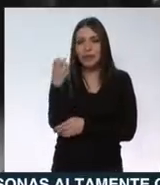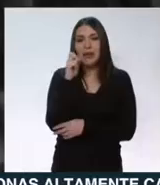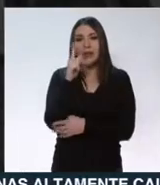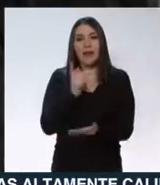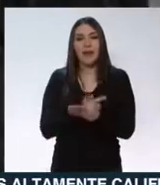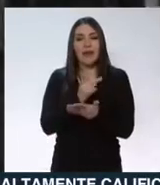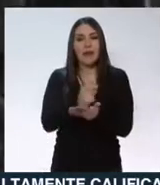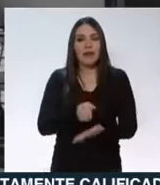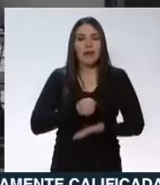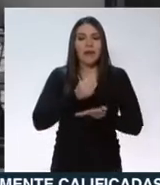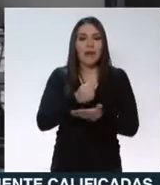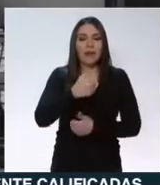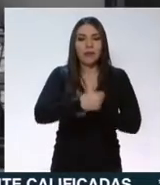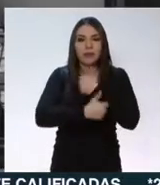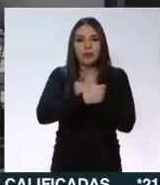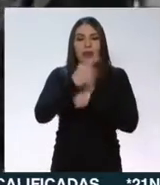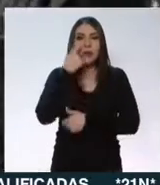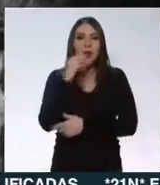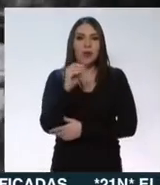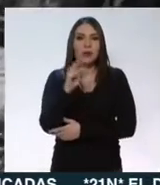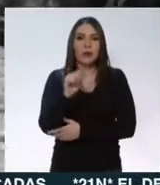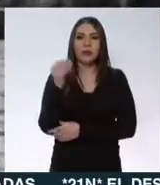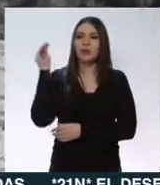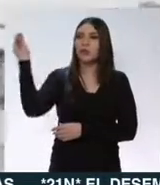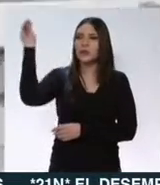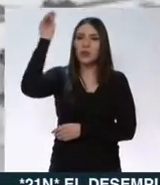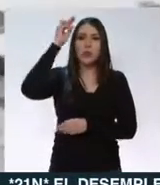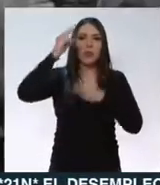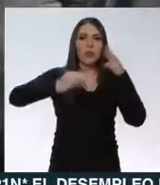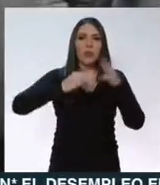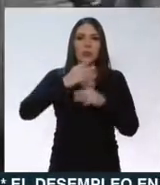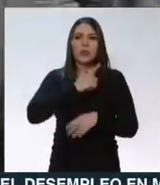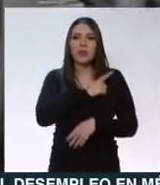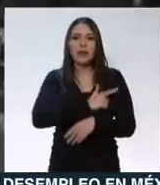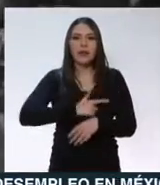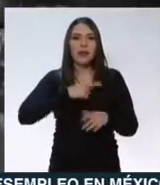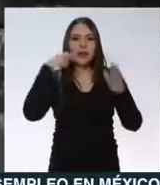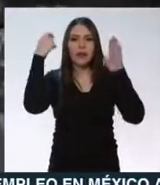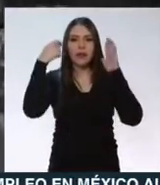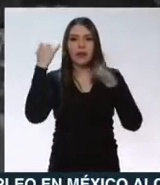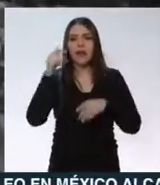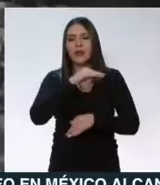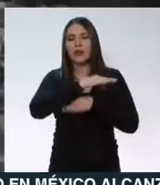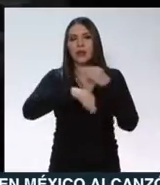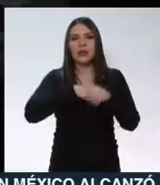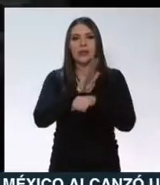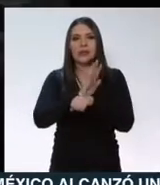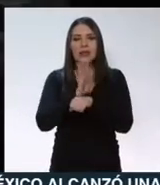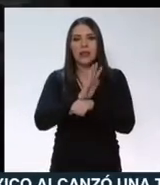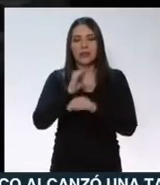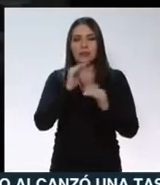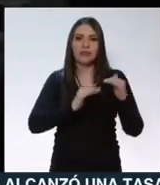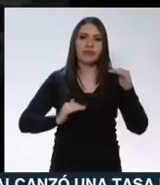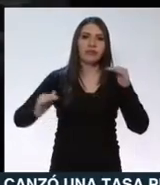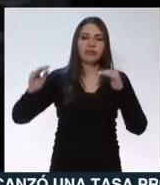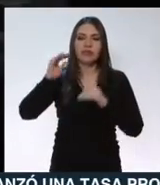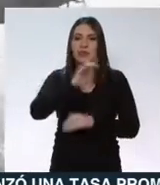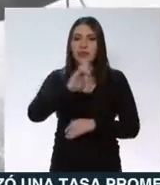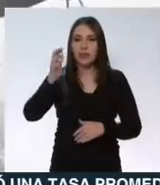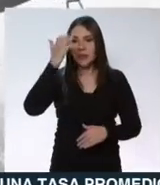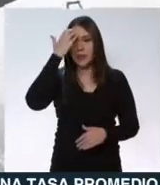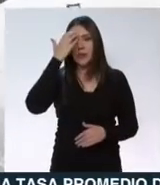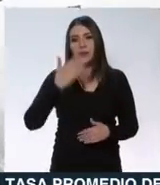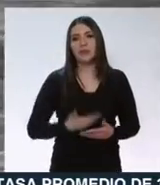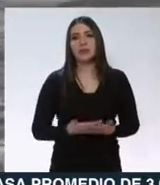sensación de que alrededor del mundo se conectan con la película y la academia la reconoce de esta forma. Y sobre todo yo